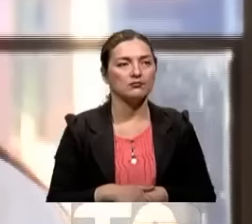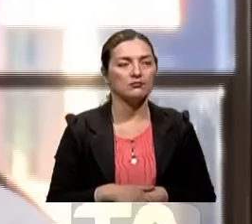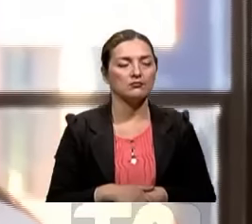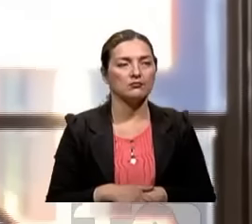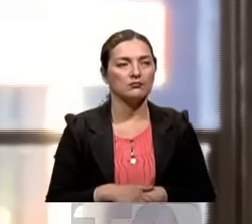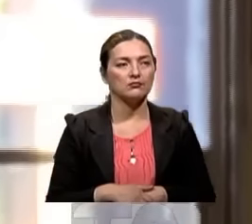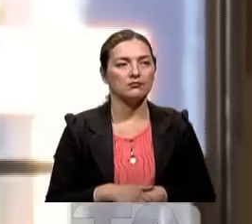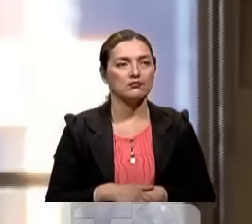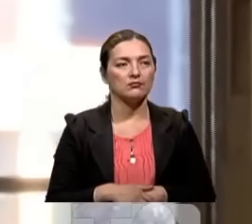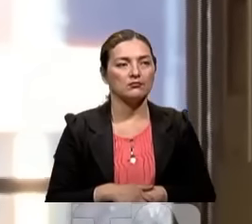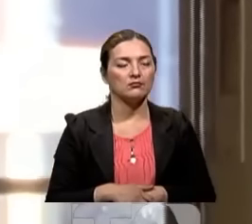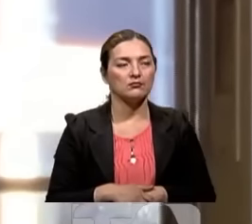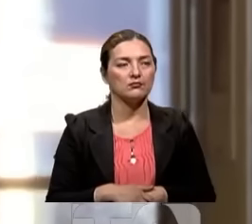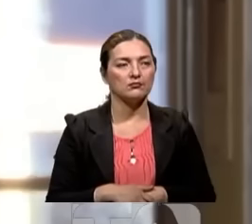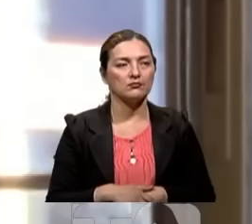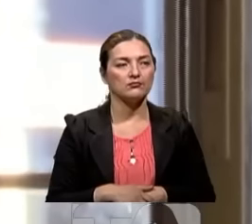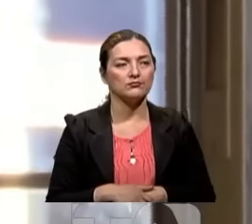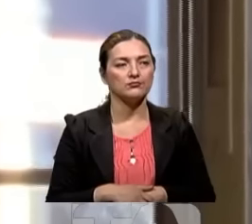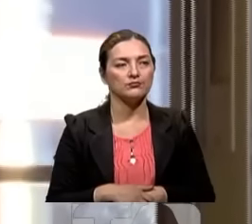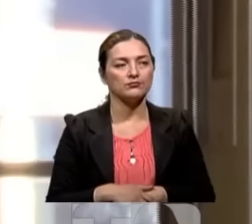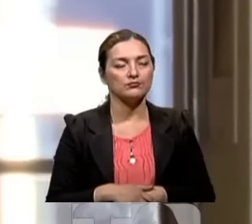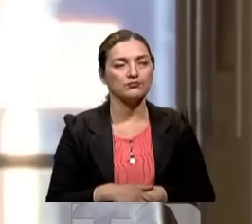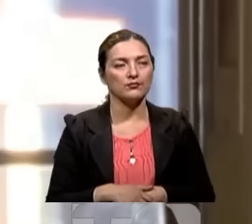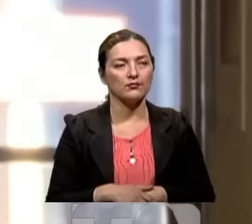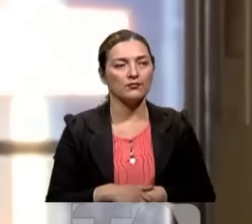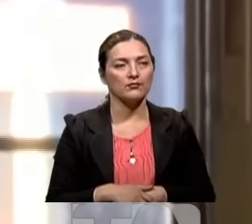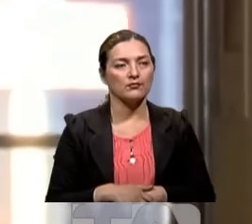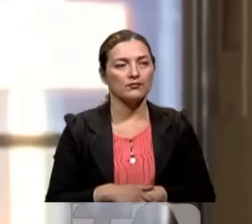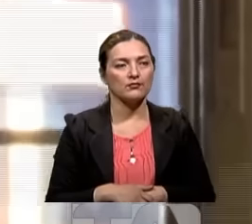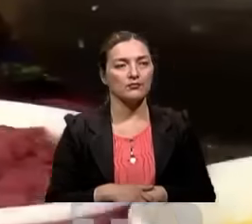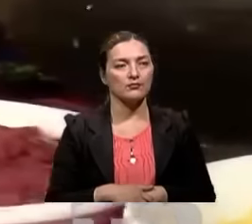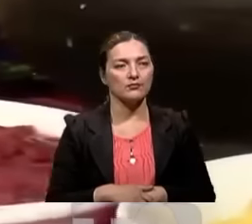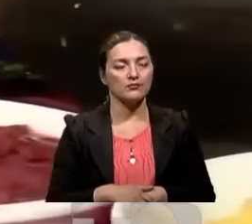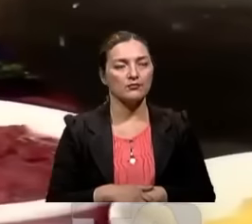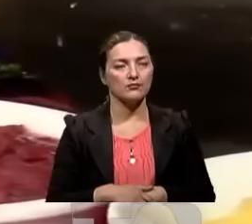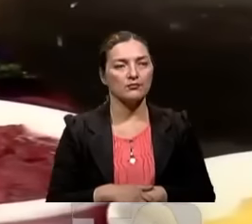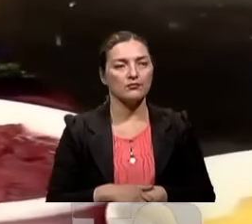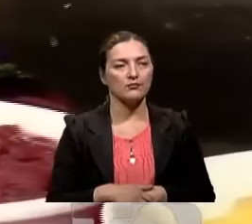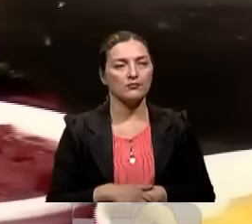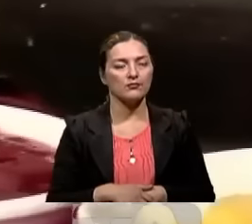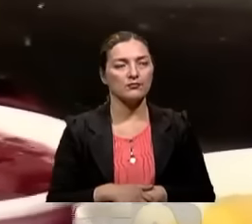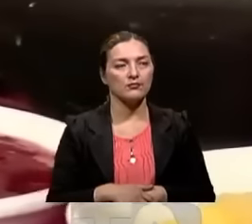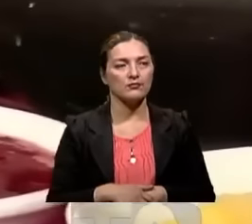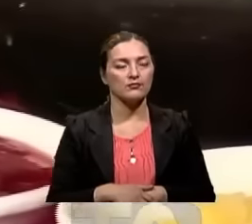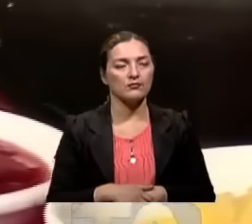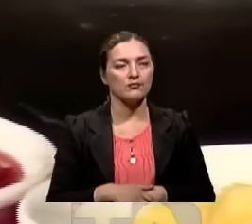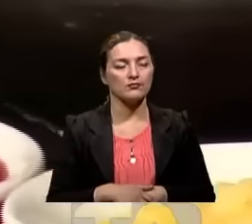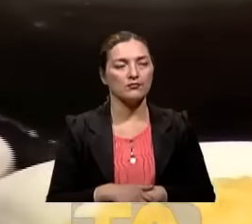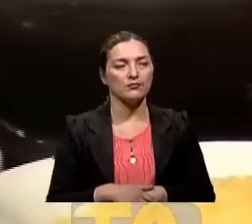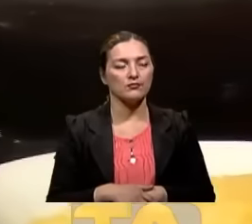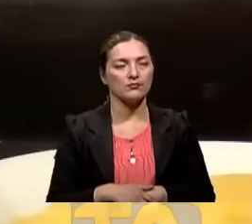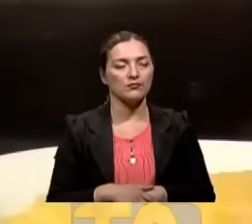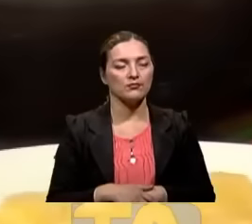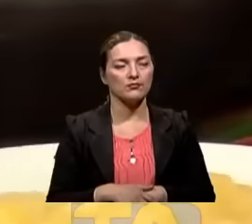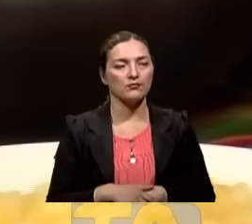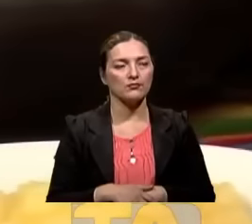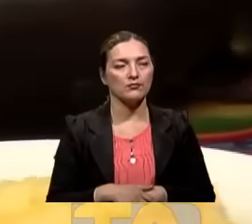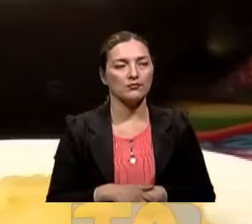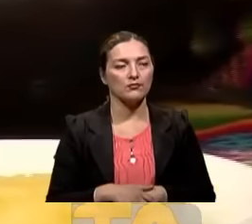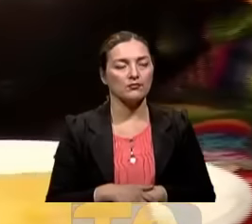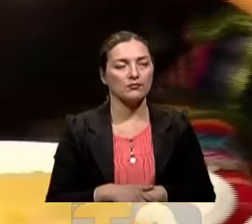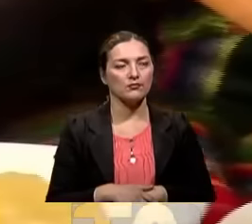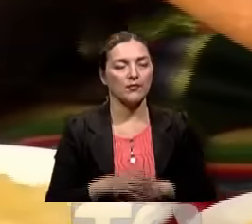preguntan. ¿Quiénes somos? ¿Quiénes somos? Y le respondemos. Y le respondemos. Somos Hotel Quito.